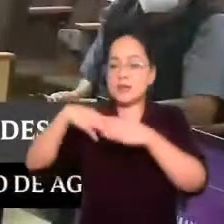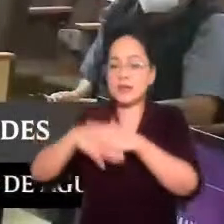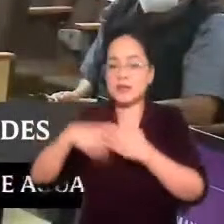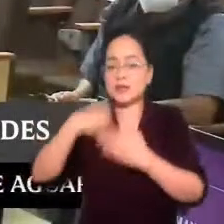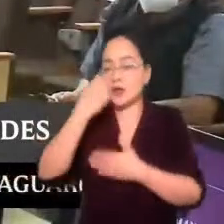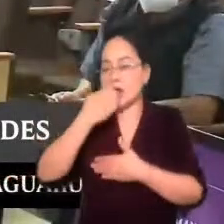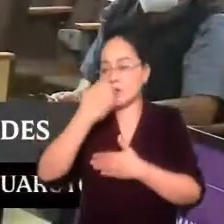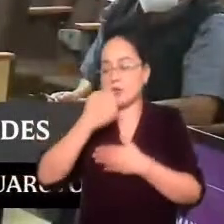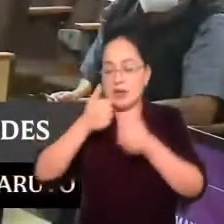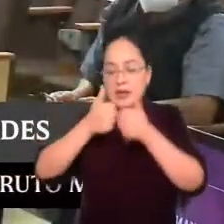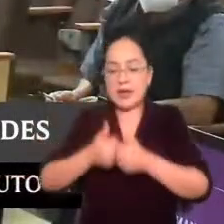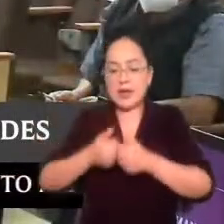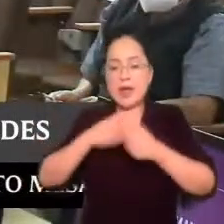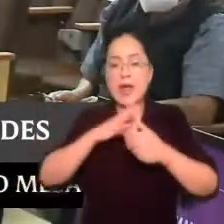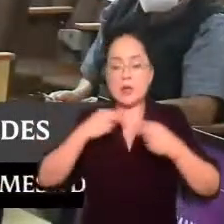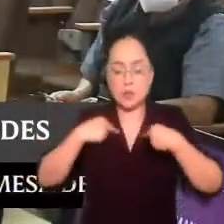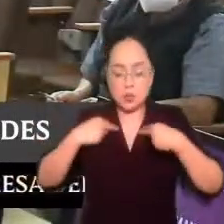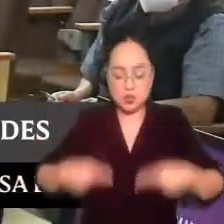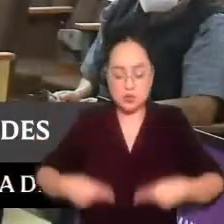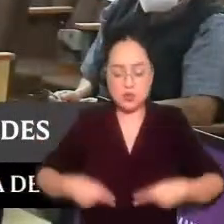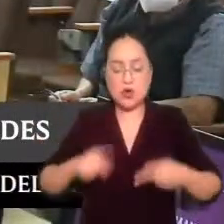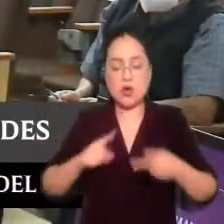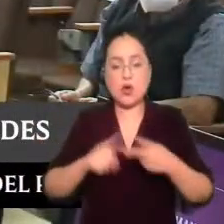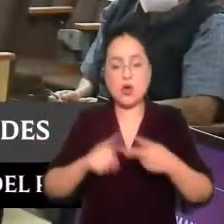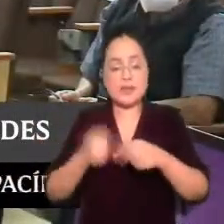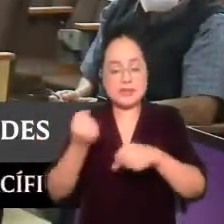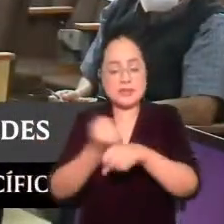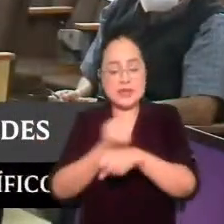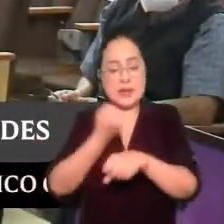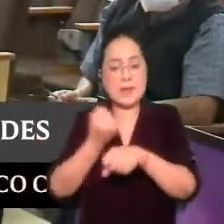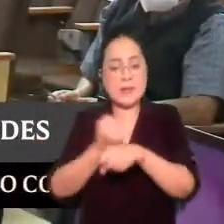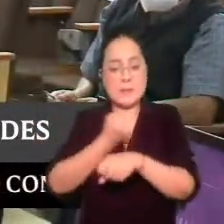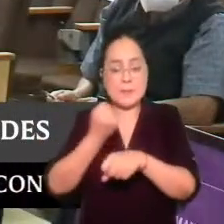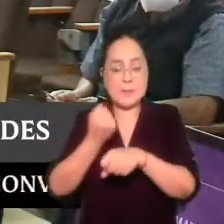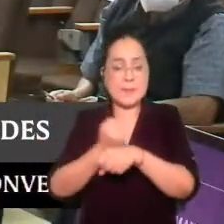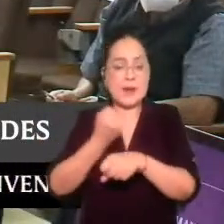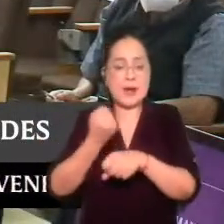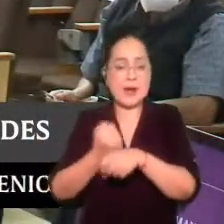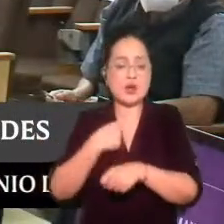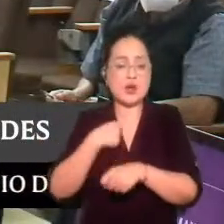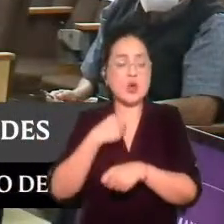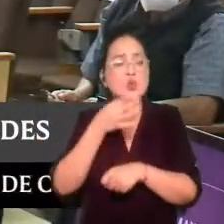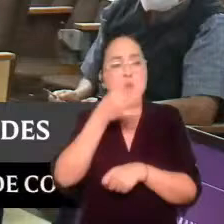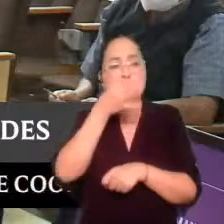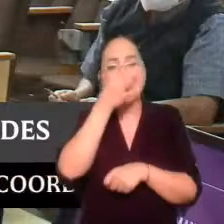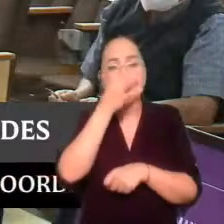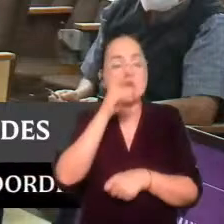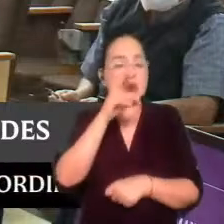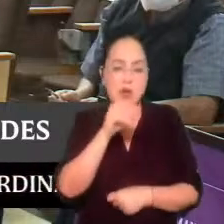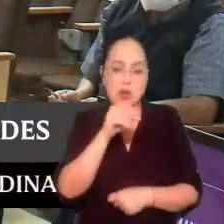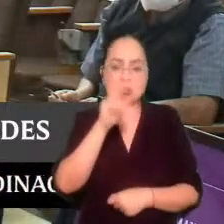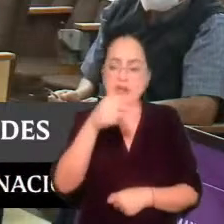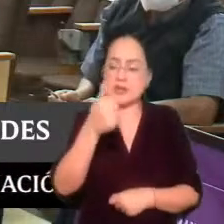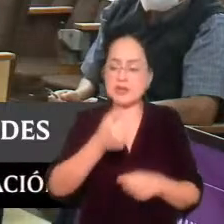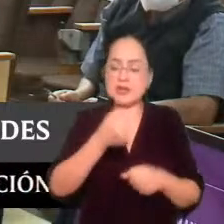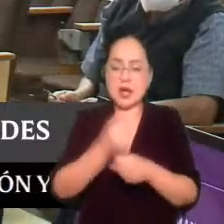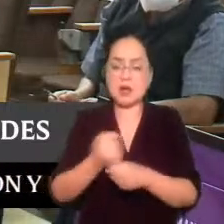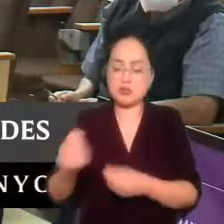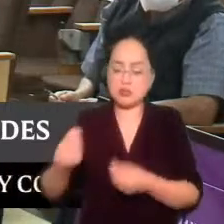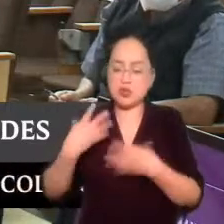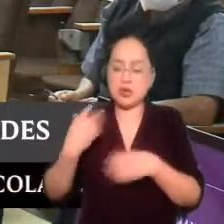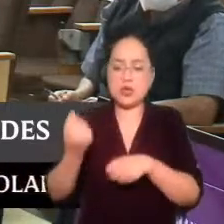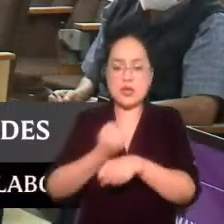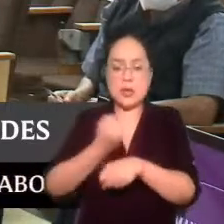uniforme. Estuve 6 años internado, no crean que les platico de que fui un ratito, ¿no? Pues nos daban las botas,